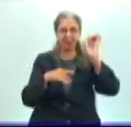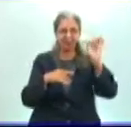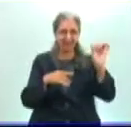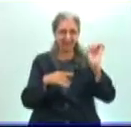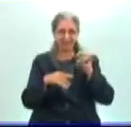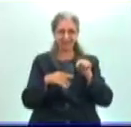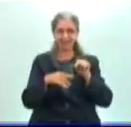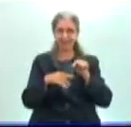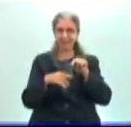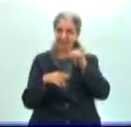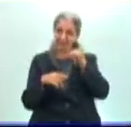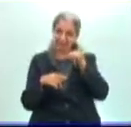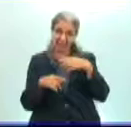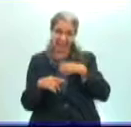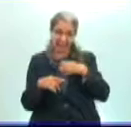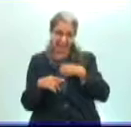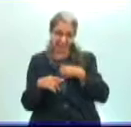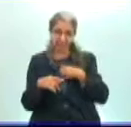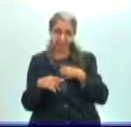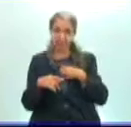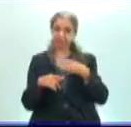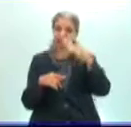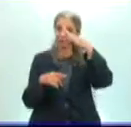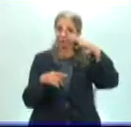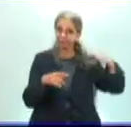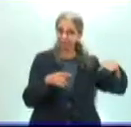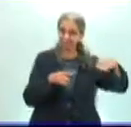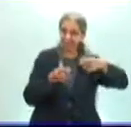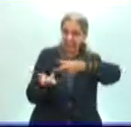la longitud de un tensor